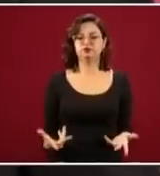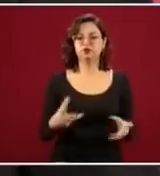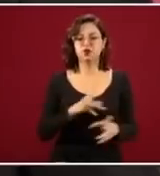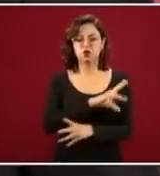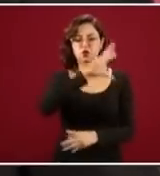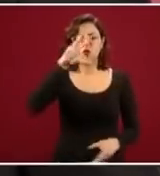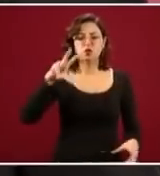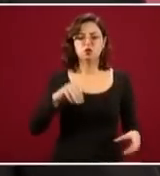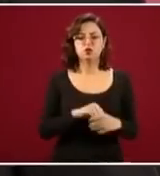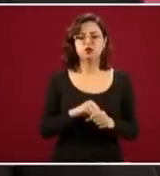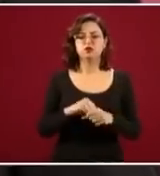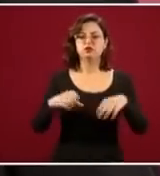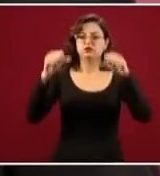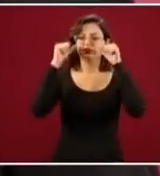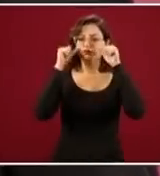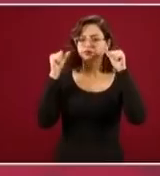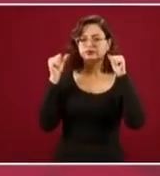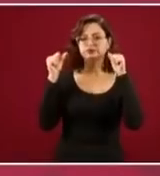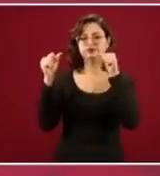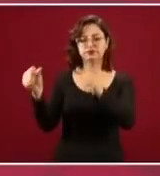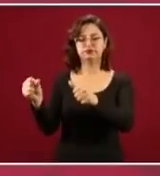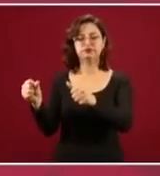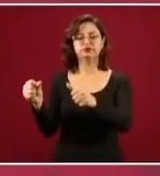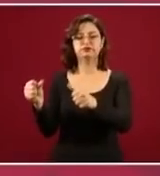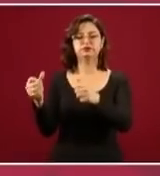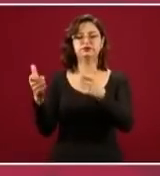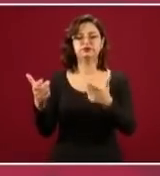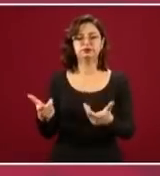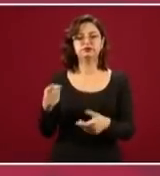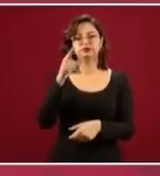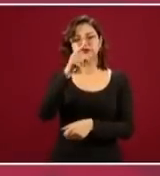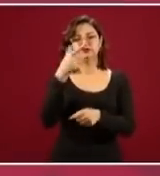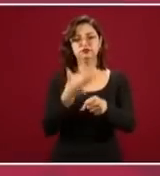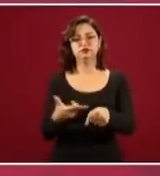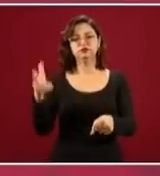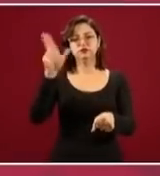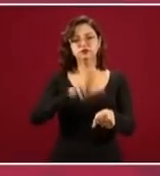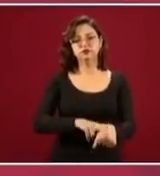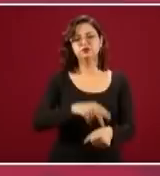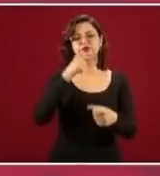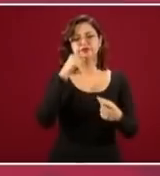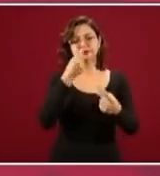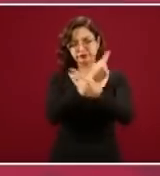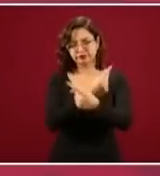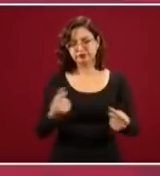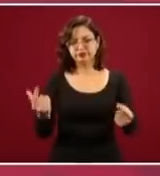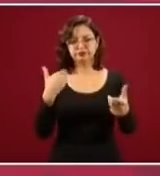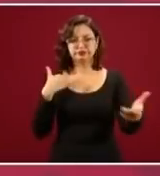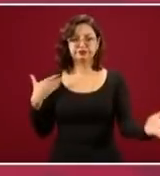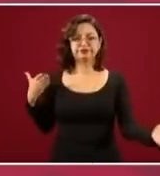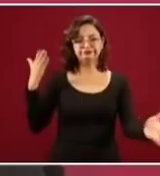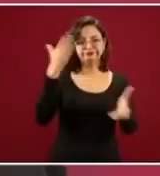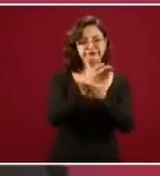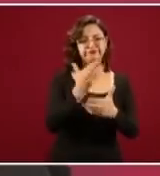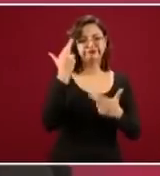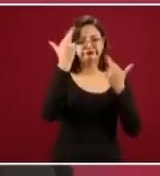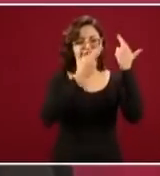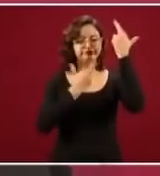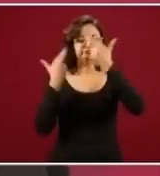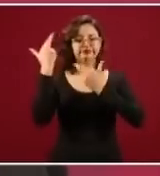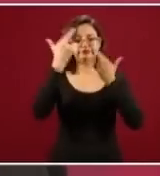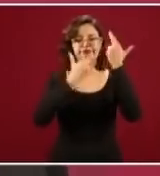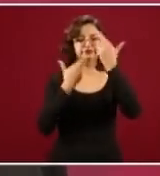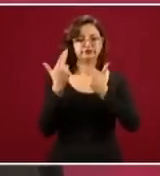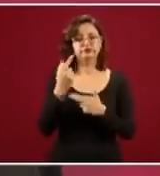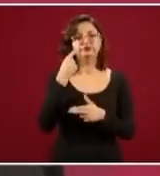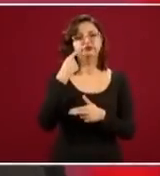atenderlos, que se iba a ir al hospital infantil y que se aplicaran